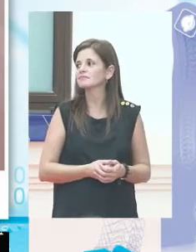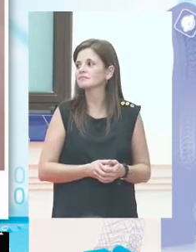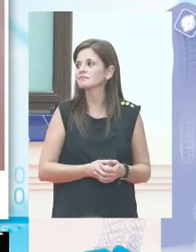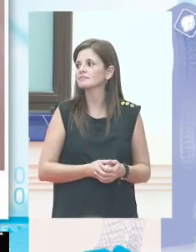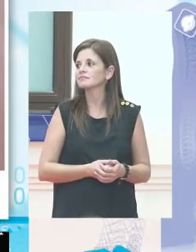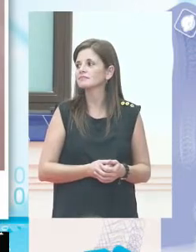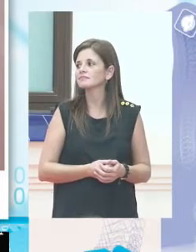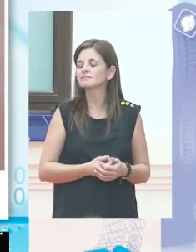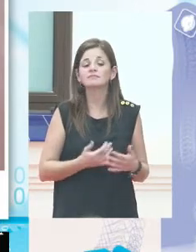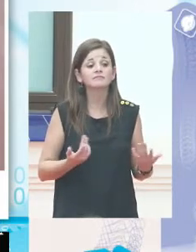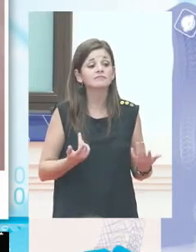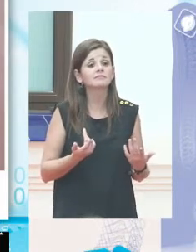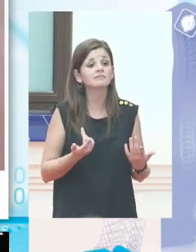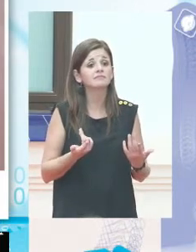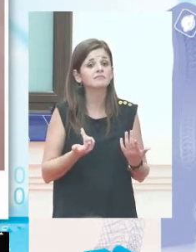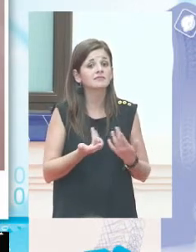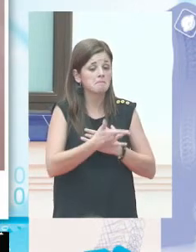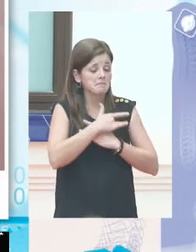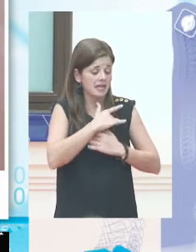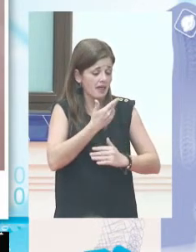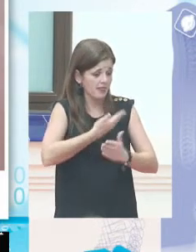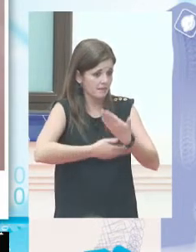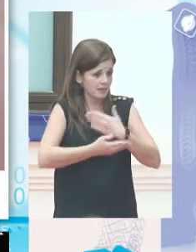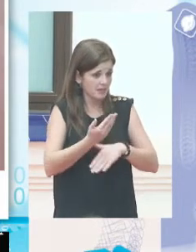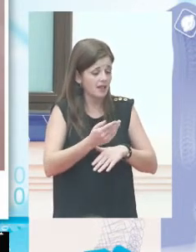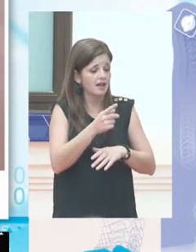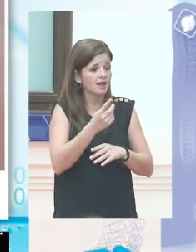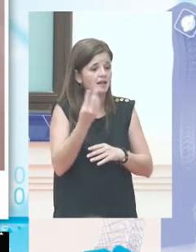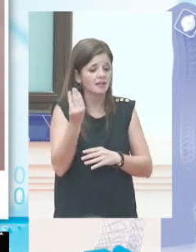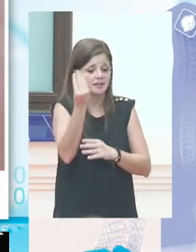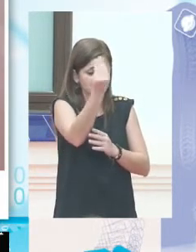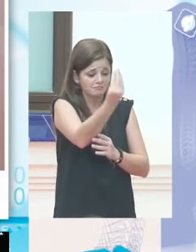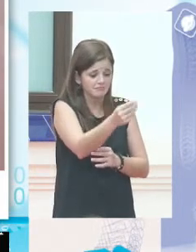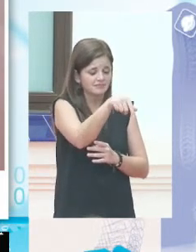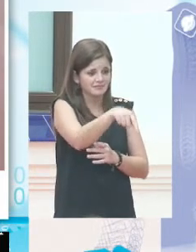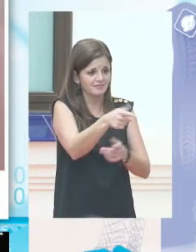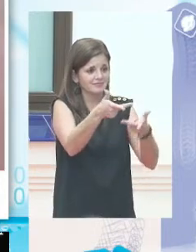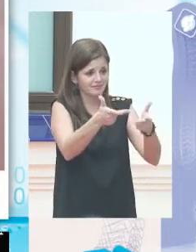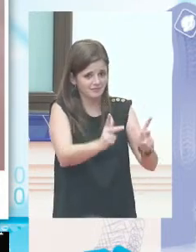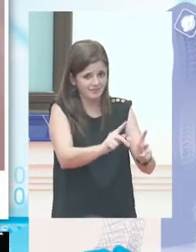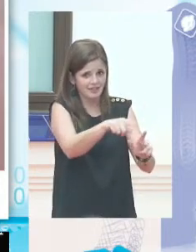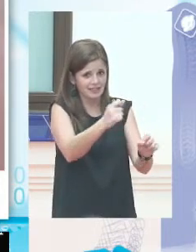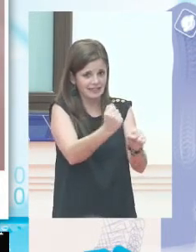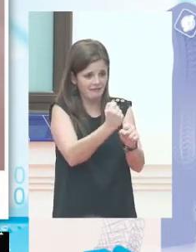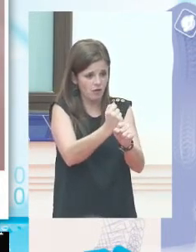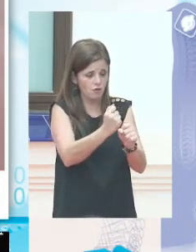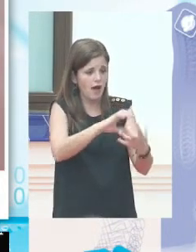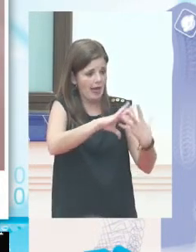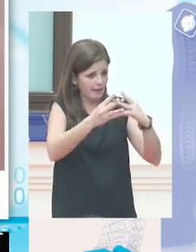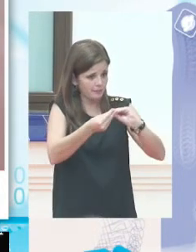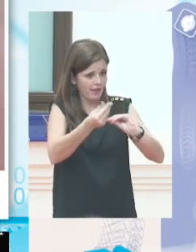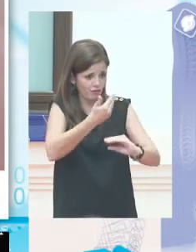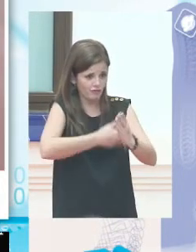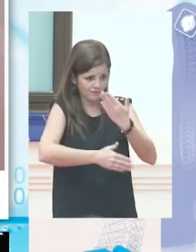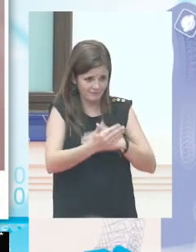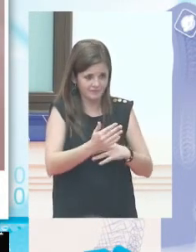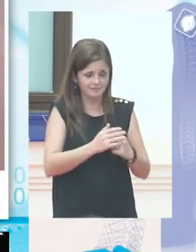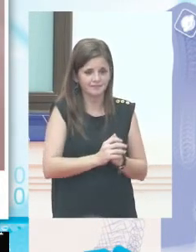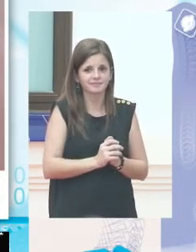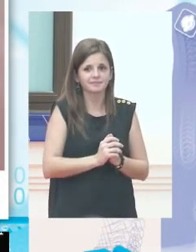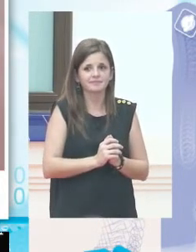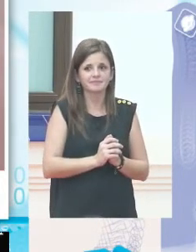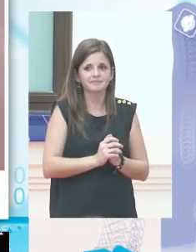bueno, tiene una discapacidad. Entonces, la situamos en su puesto de trabajo, que es un puesto habilitado para discapacidad, y a